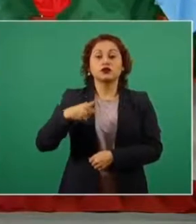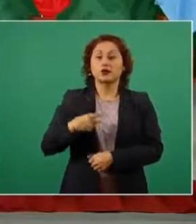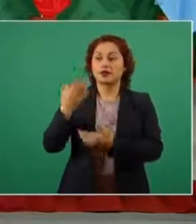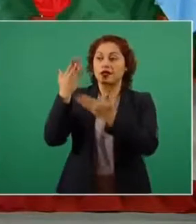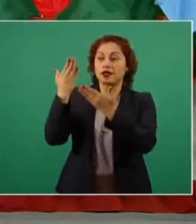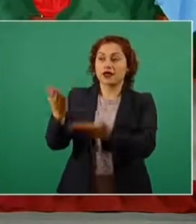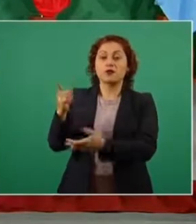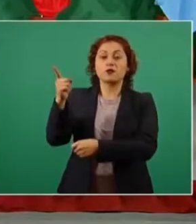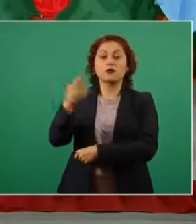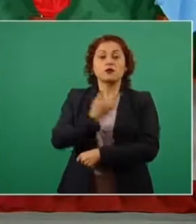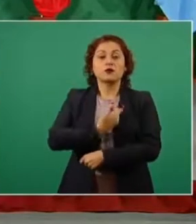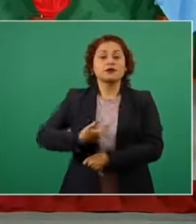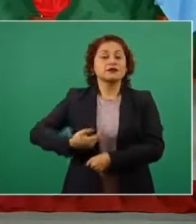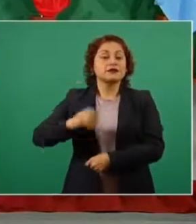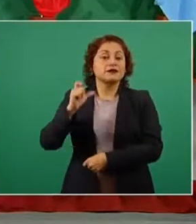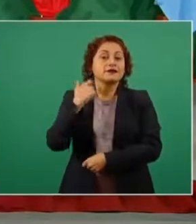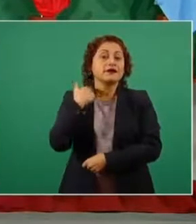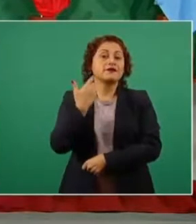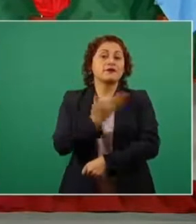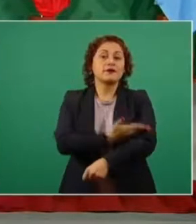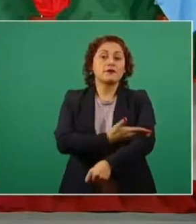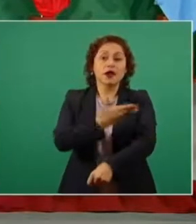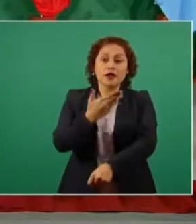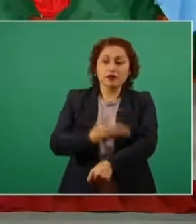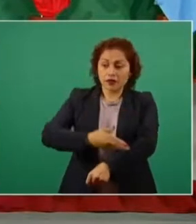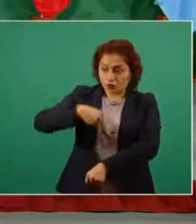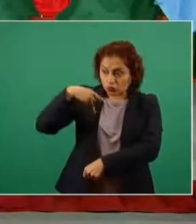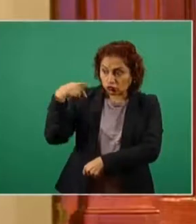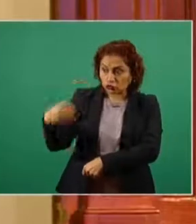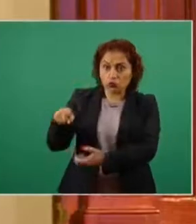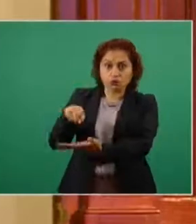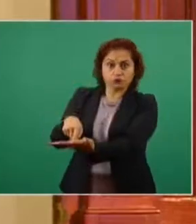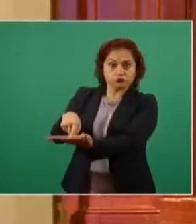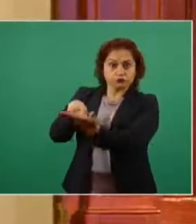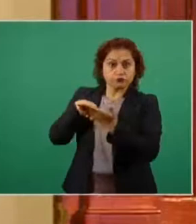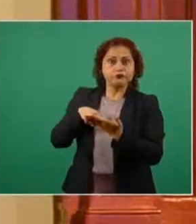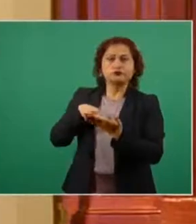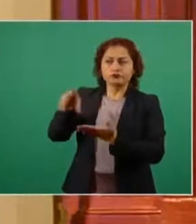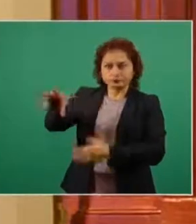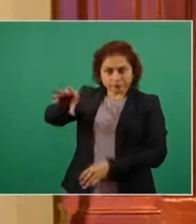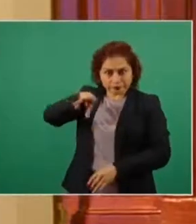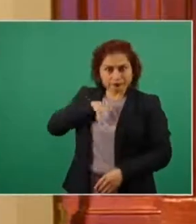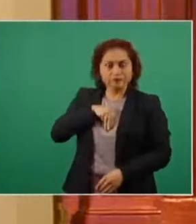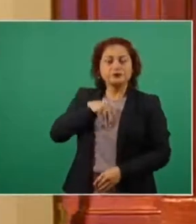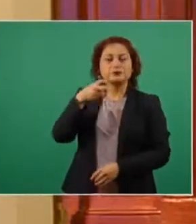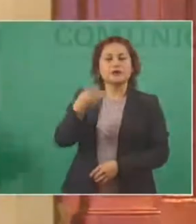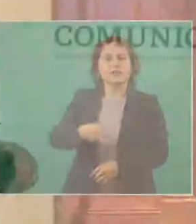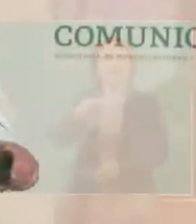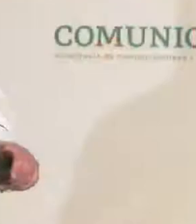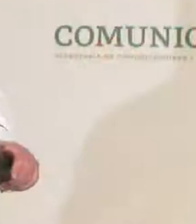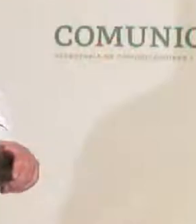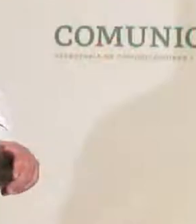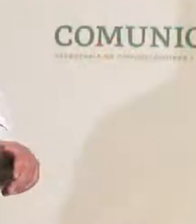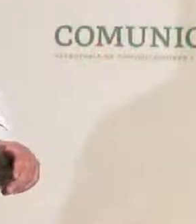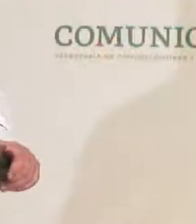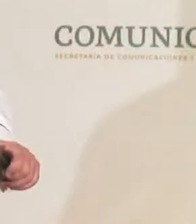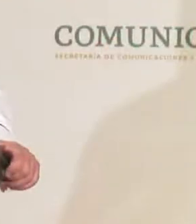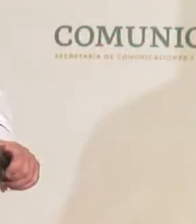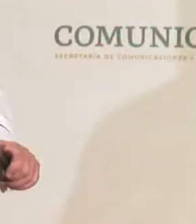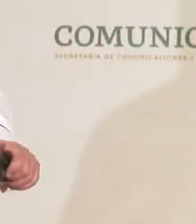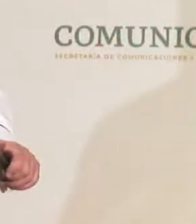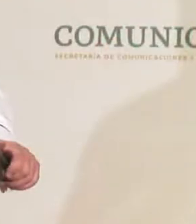presupuesto público para fines electorales así como toda actividad y prácticas antidemocráticas carlos mendoza